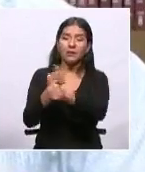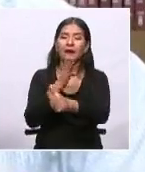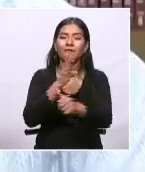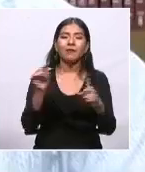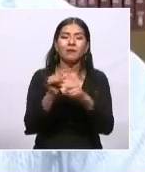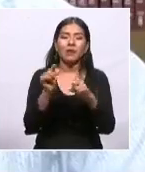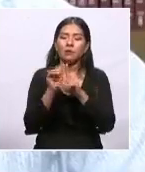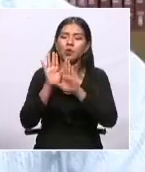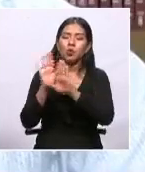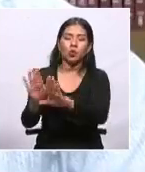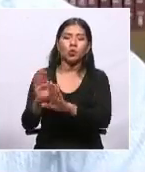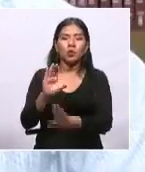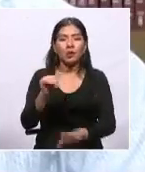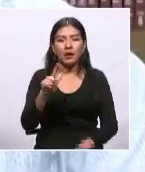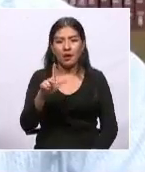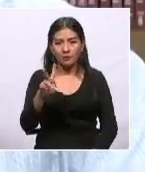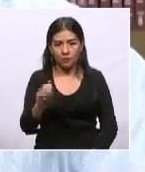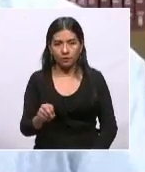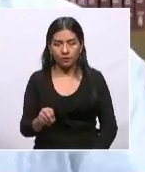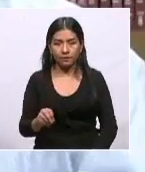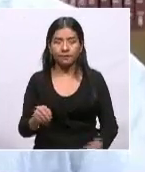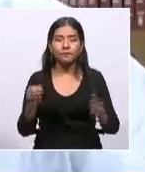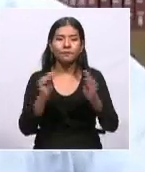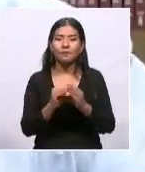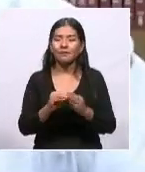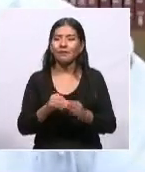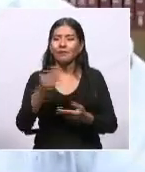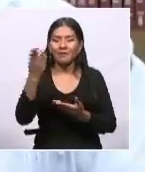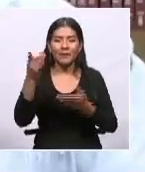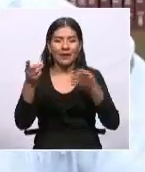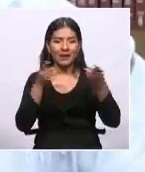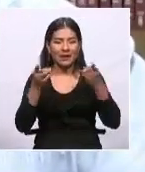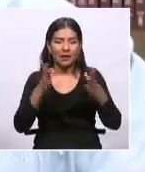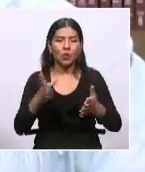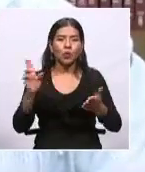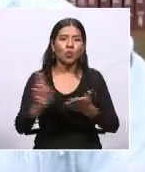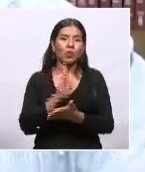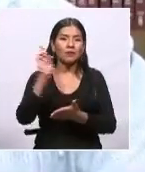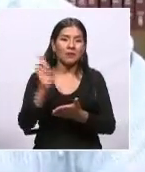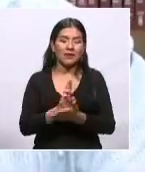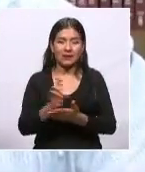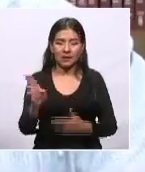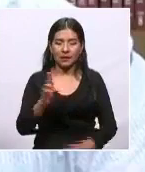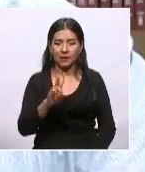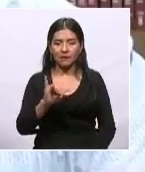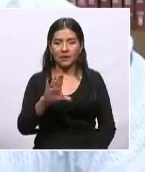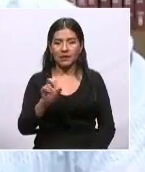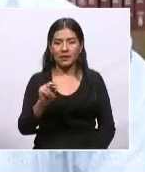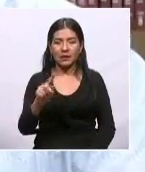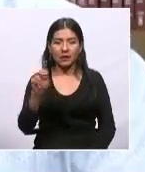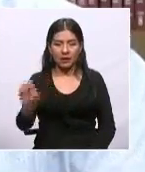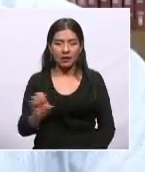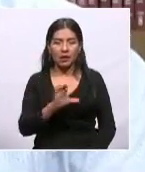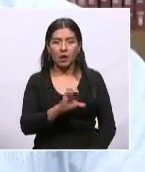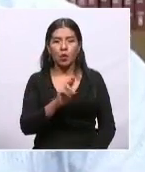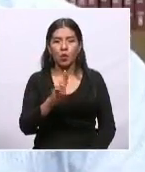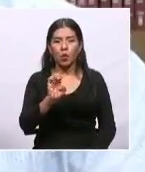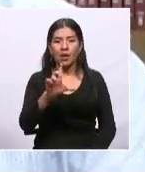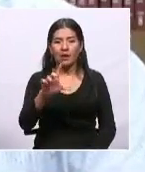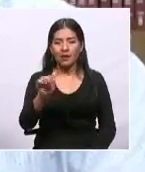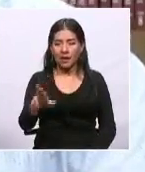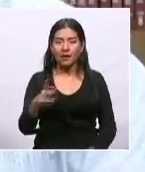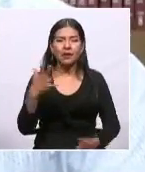Calvo. Vicente Cuellar, que es el rector de la Universidad Gabriel René Moreno, en las últimas